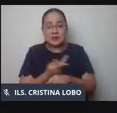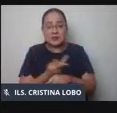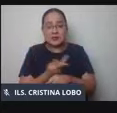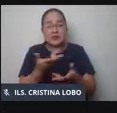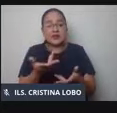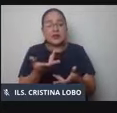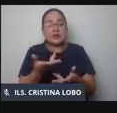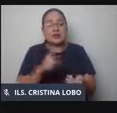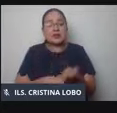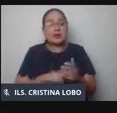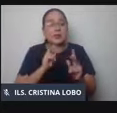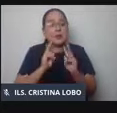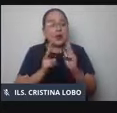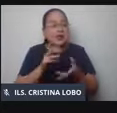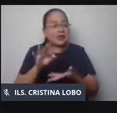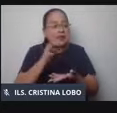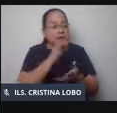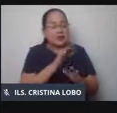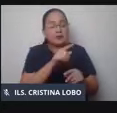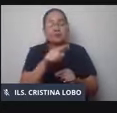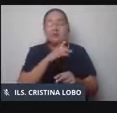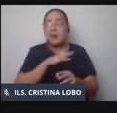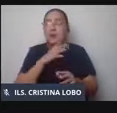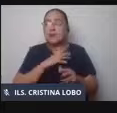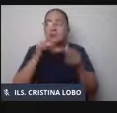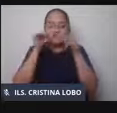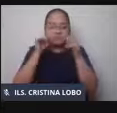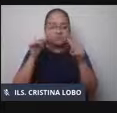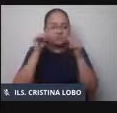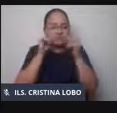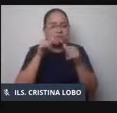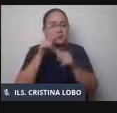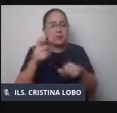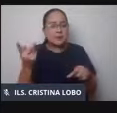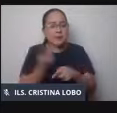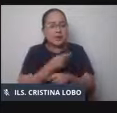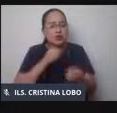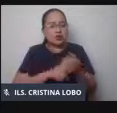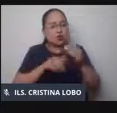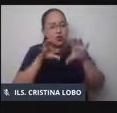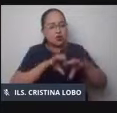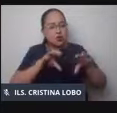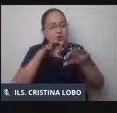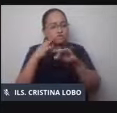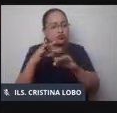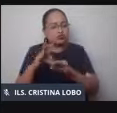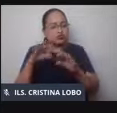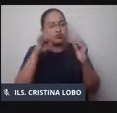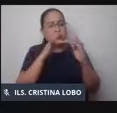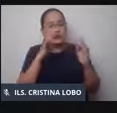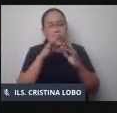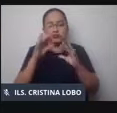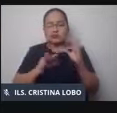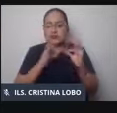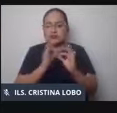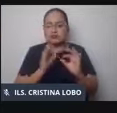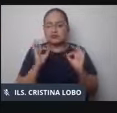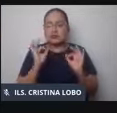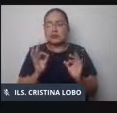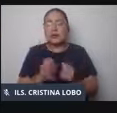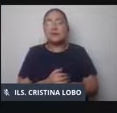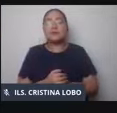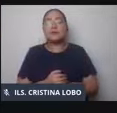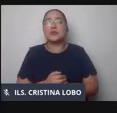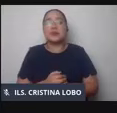de Charlas de Café, que todo esté funcionando de manera correcta. Y bueno, pues que vamos a dar inicio. Antes de